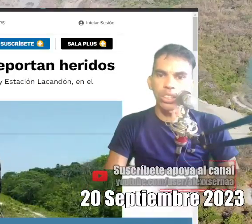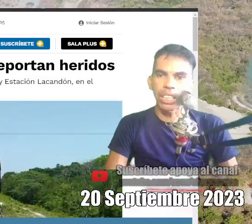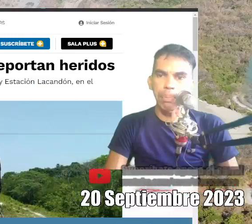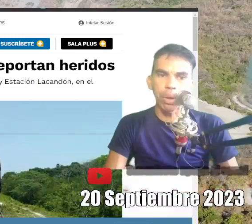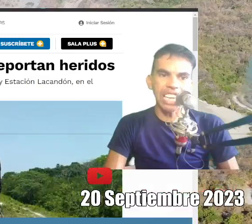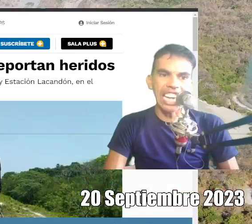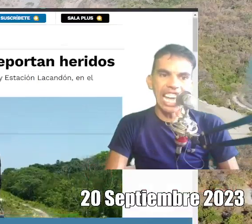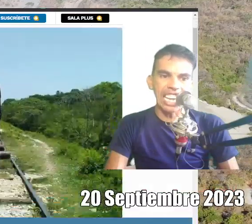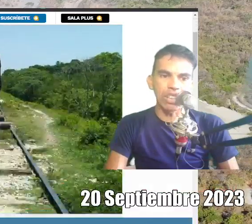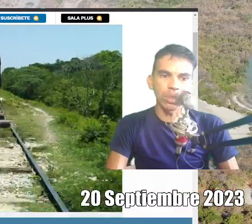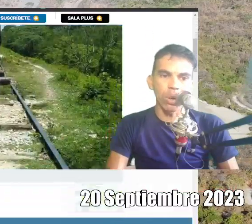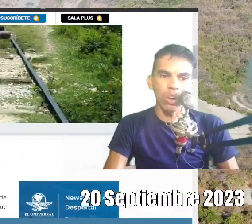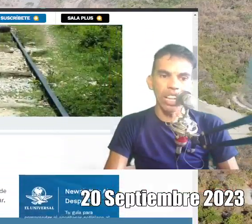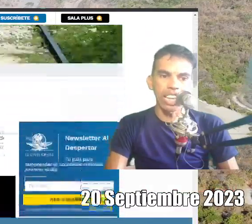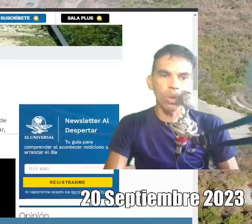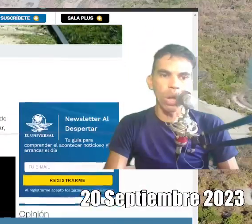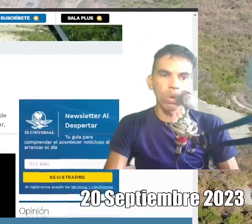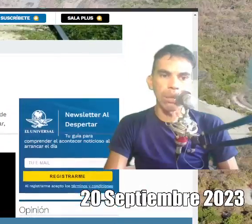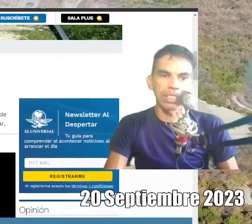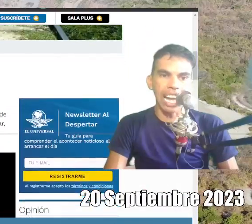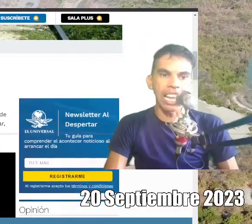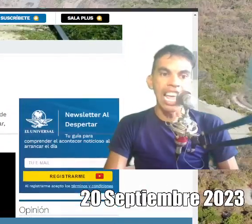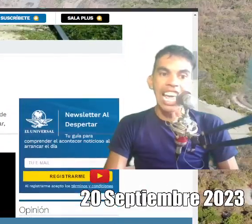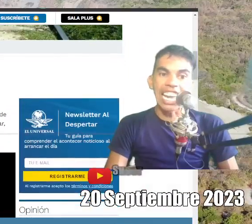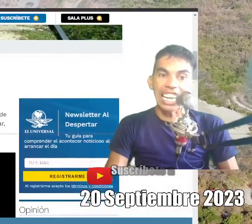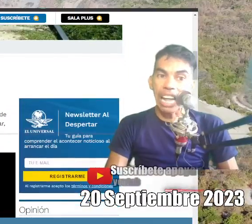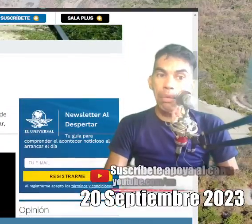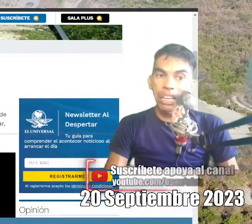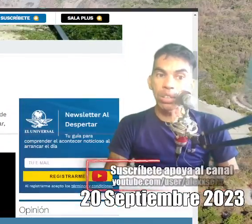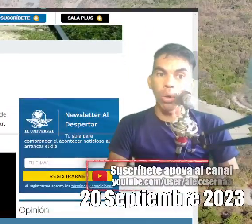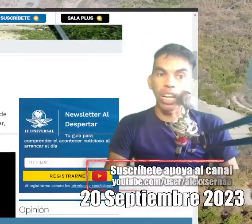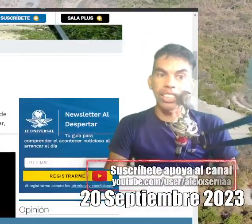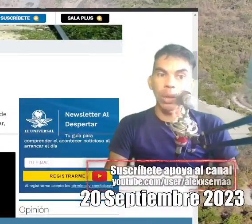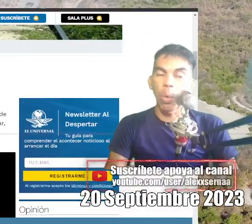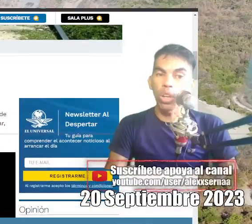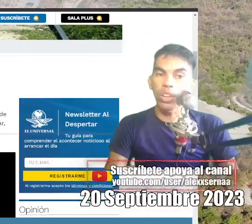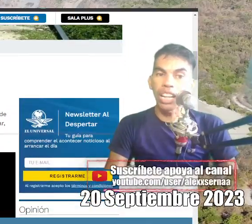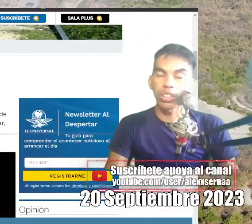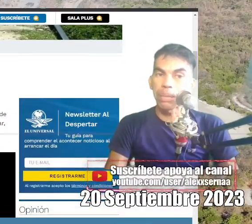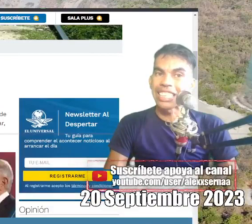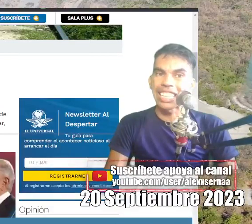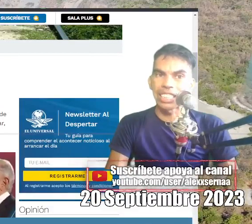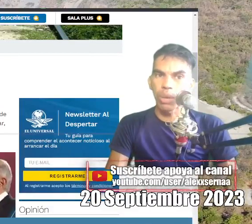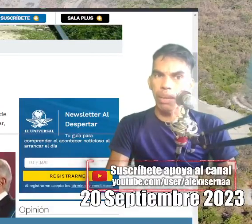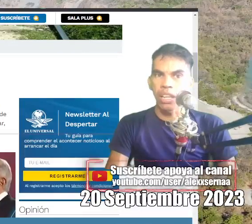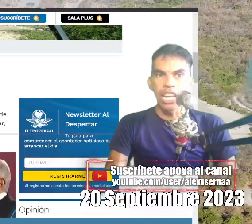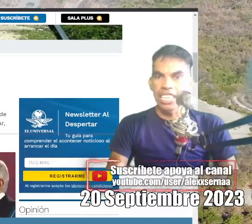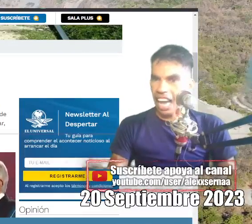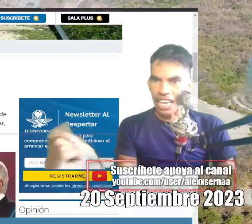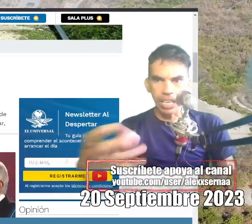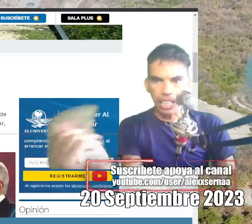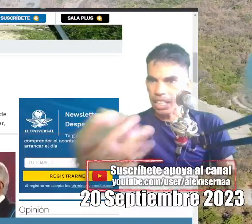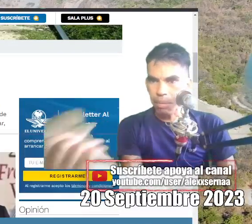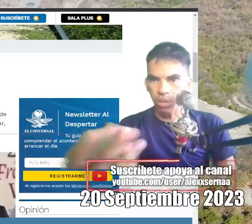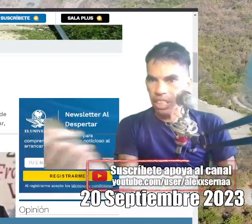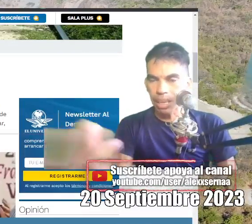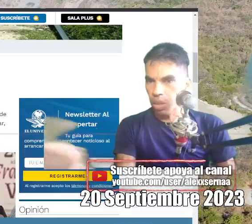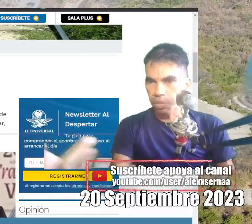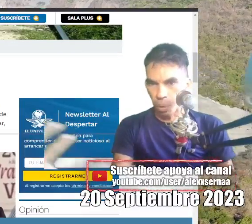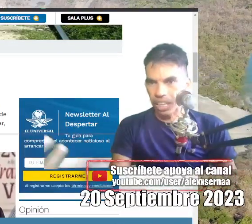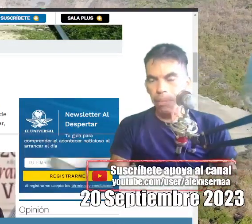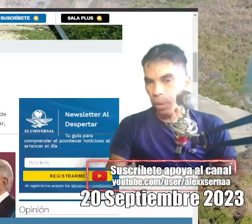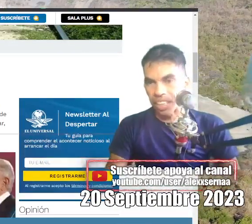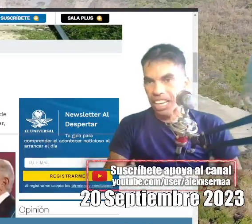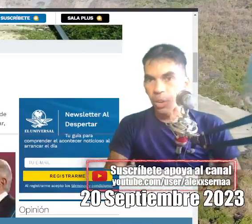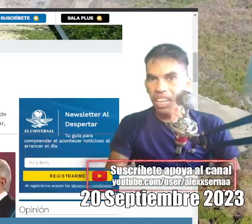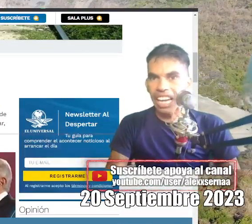descarrila, no se reportan heridos. Ojo con el dato, el Universal. En aquel momento, julio del 2019, y ahí quítamelos.